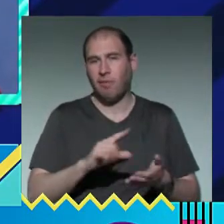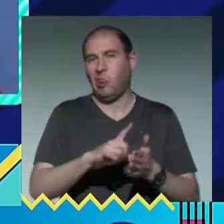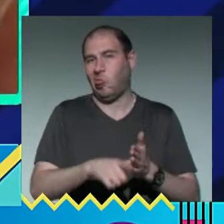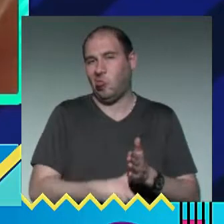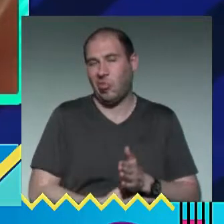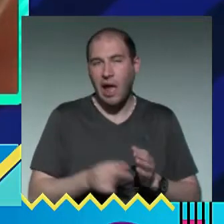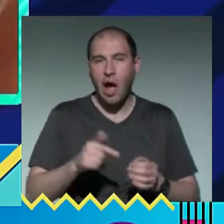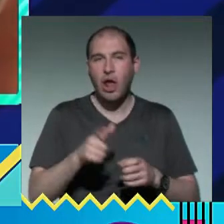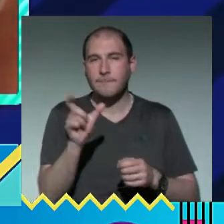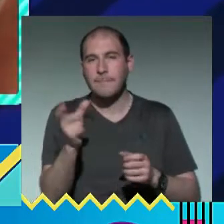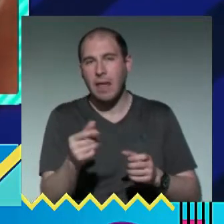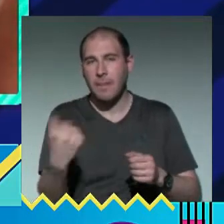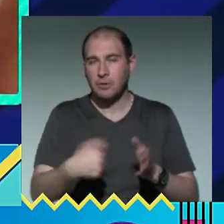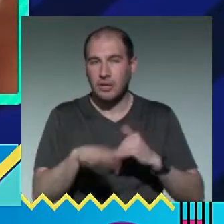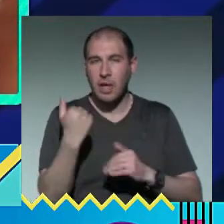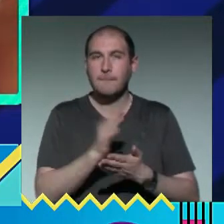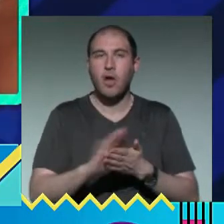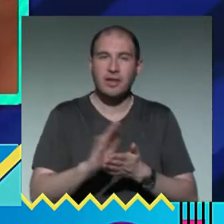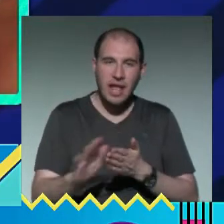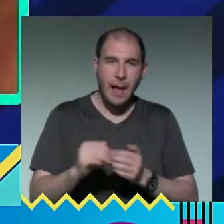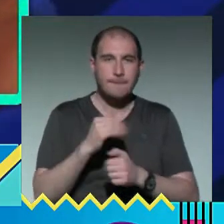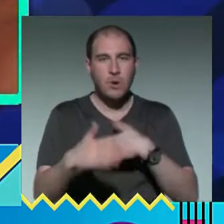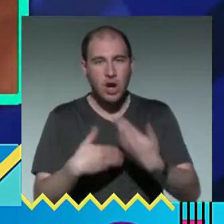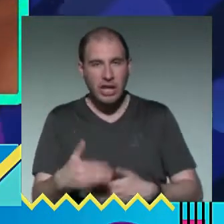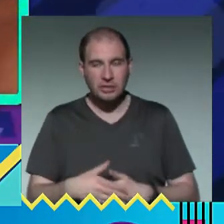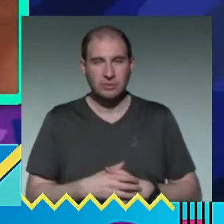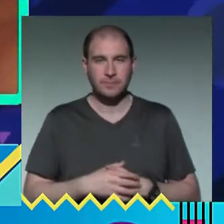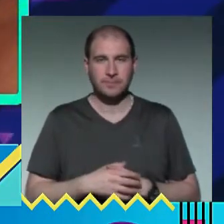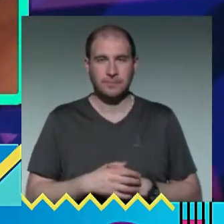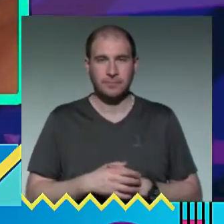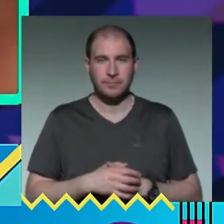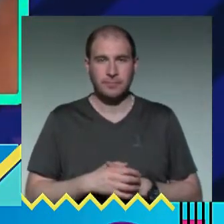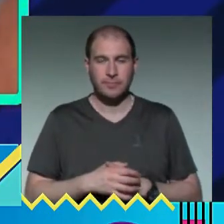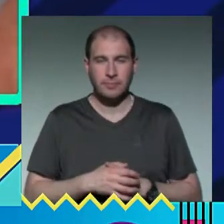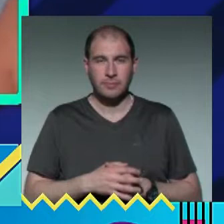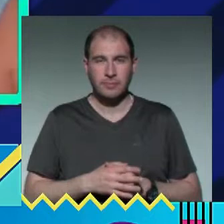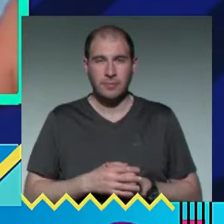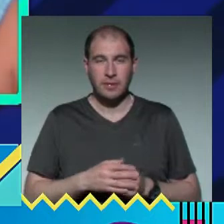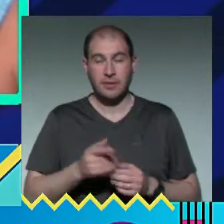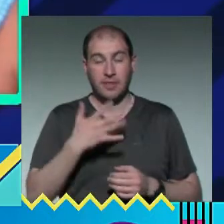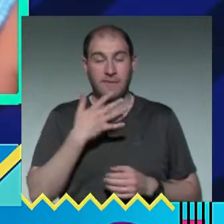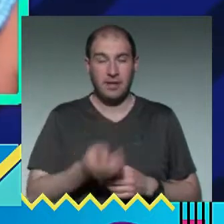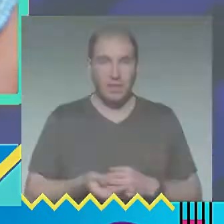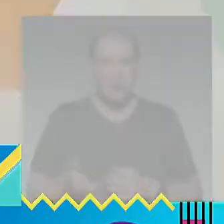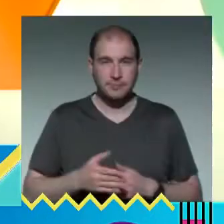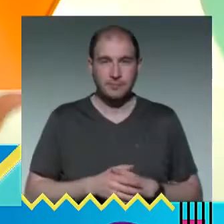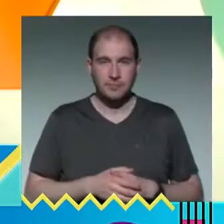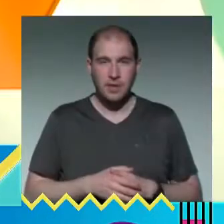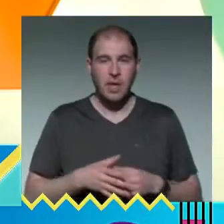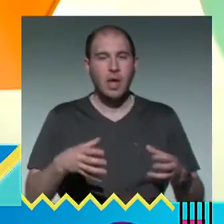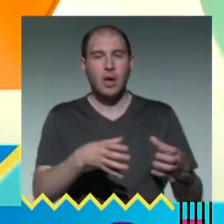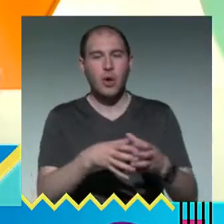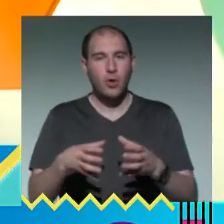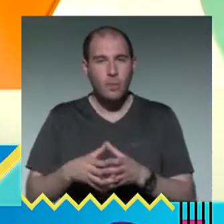las palabras mágicas eran la modernidad, el progreso, ¿no es cierto?, y lógicamente esos